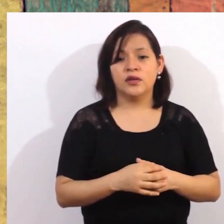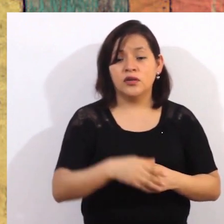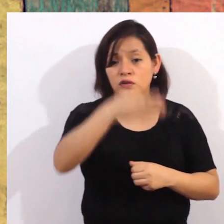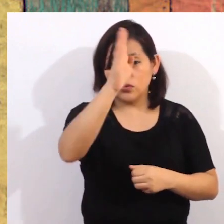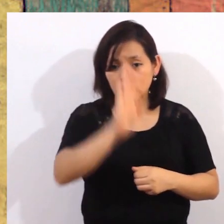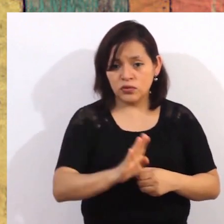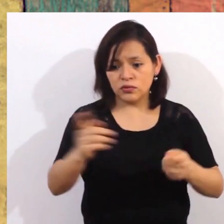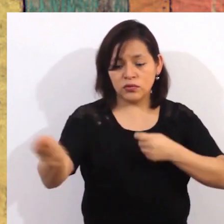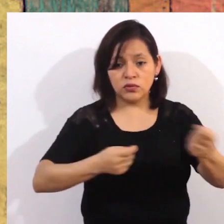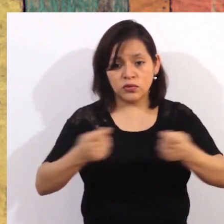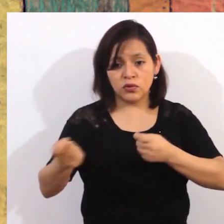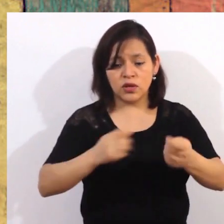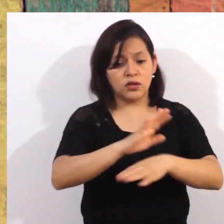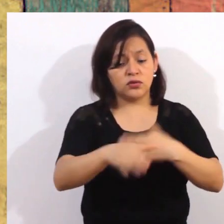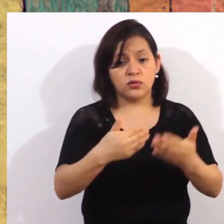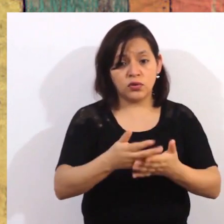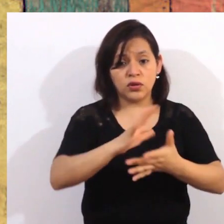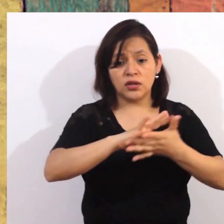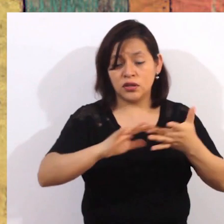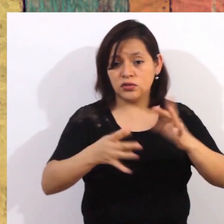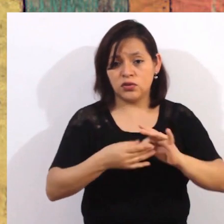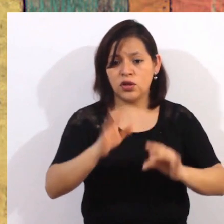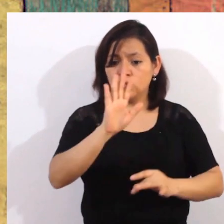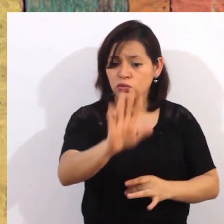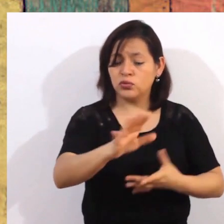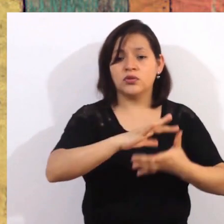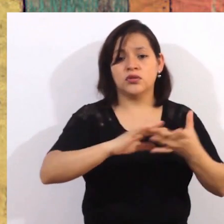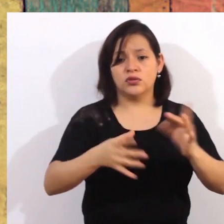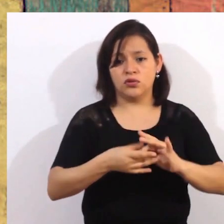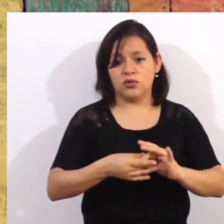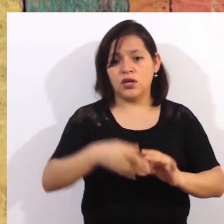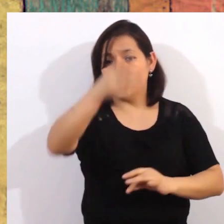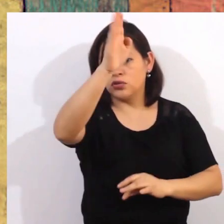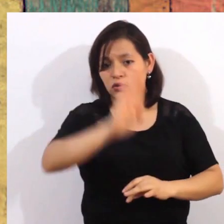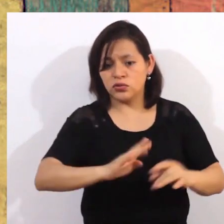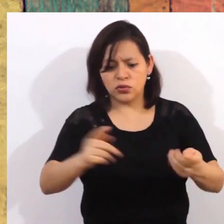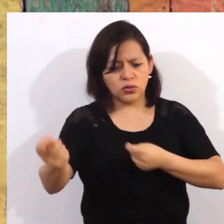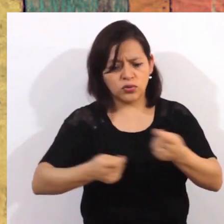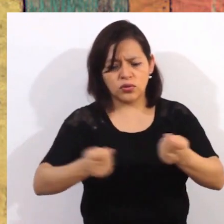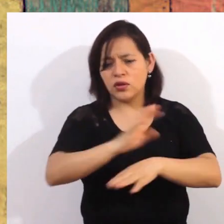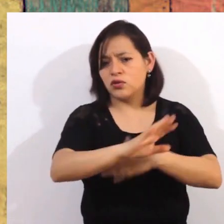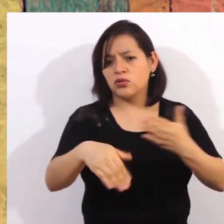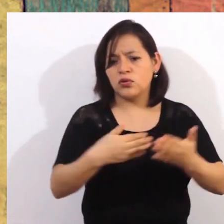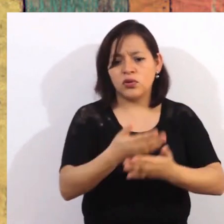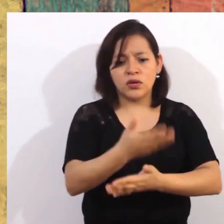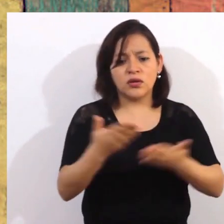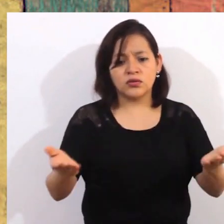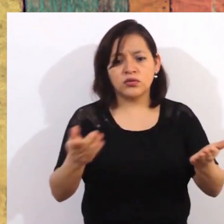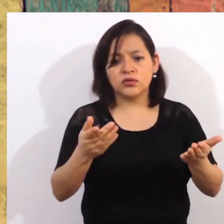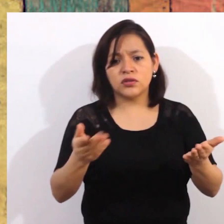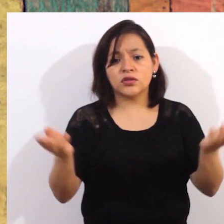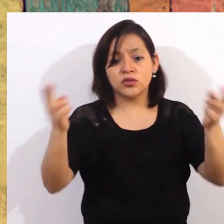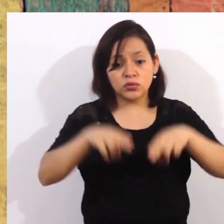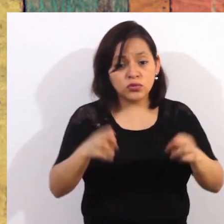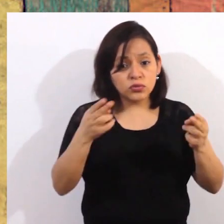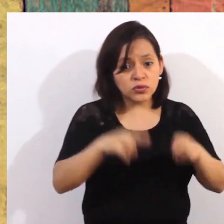Dios controla tu historia. Dios controla todo lo que sucede. Estoy considerando precisamente algo que ya